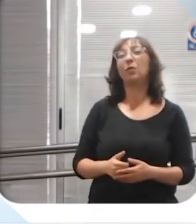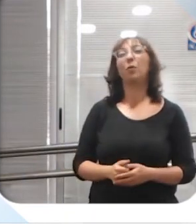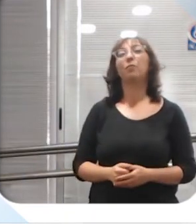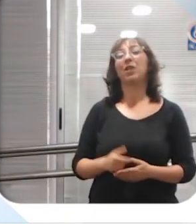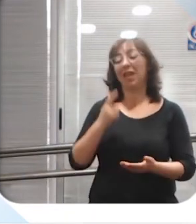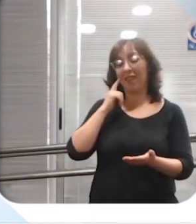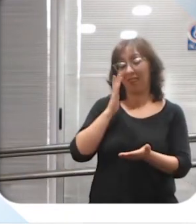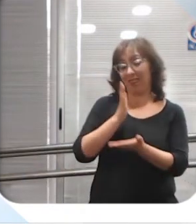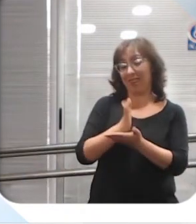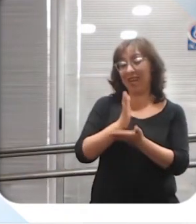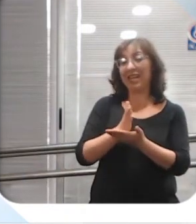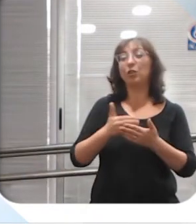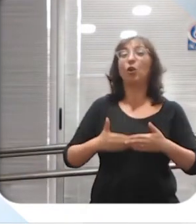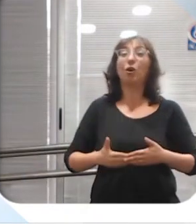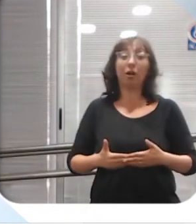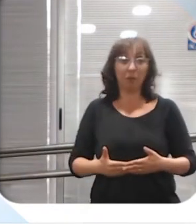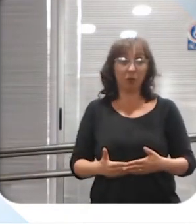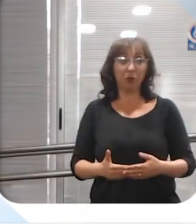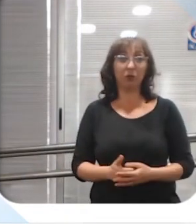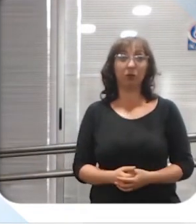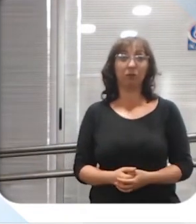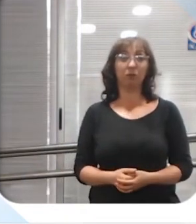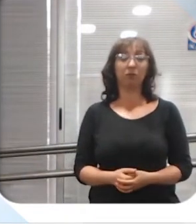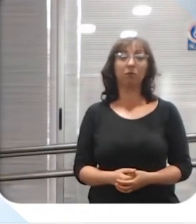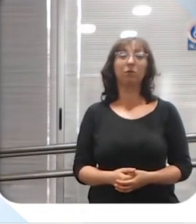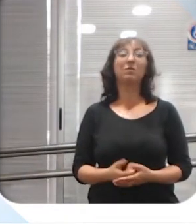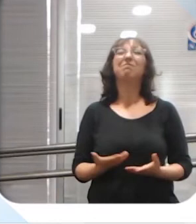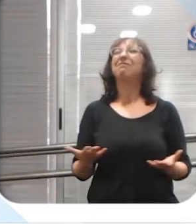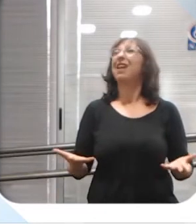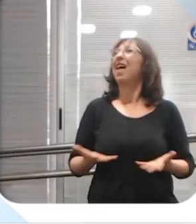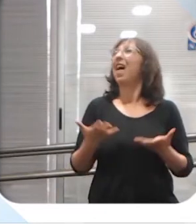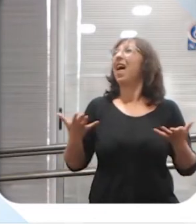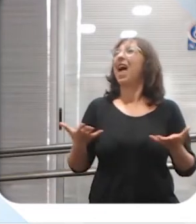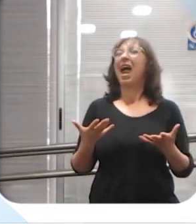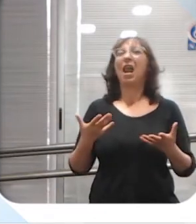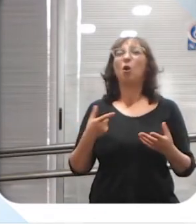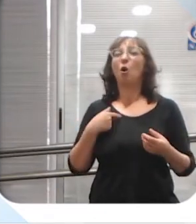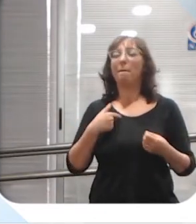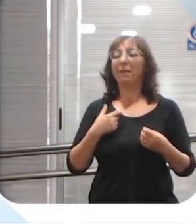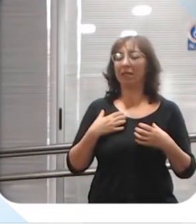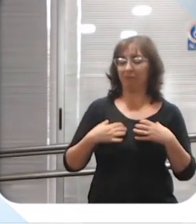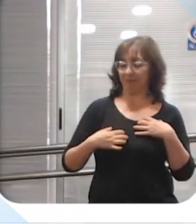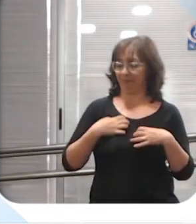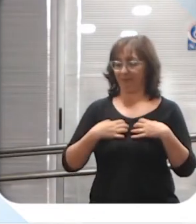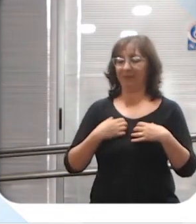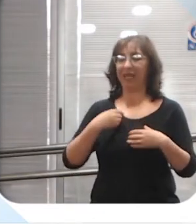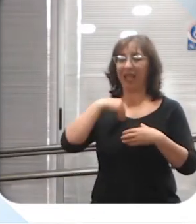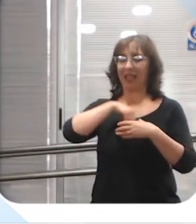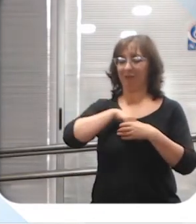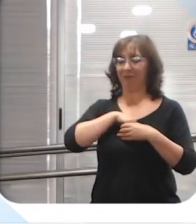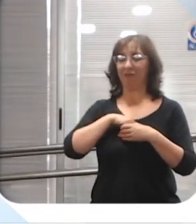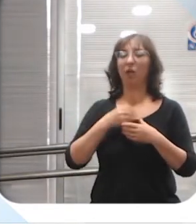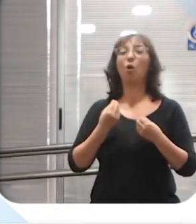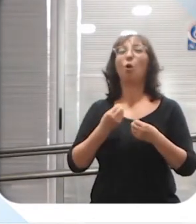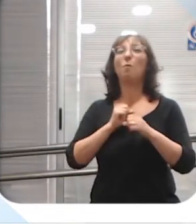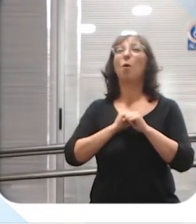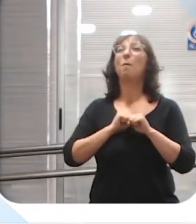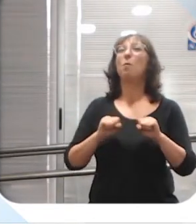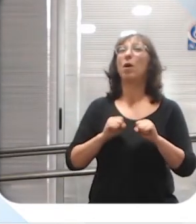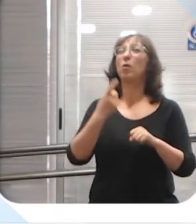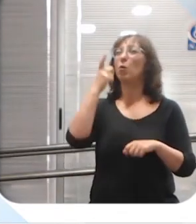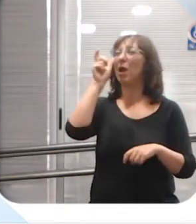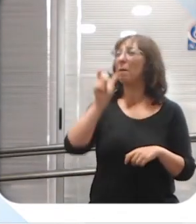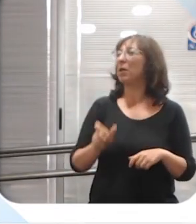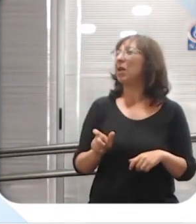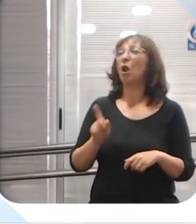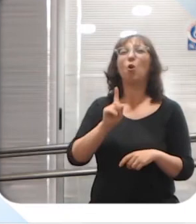y de derechos reproductivos, a mí hay algo que se me moviliza muy fuertemente, que es cómo puede una persona que